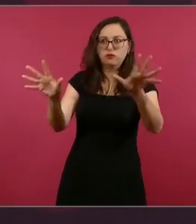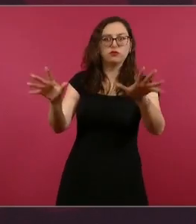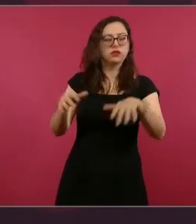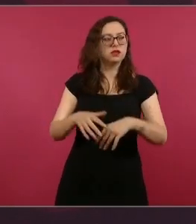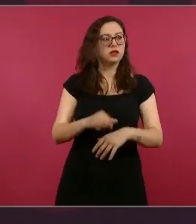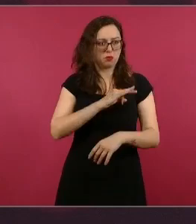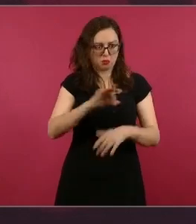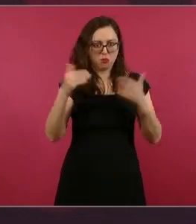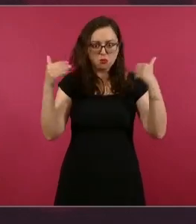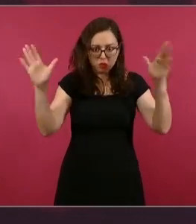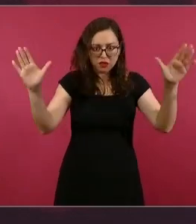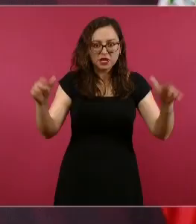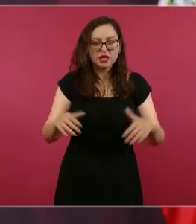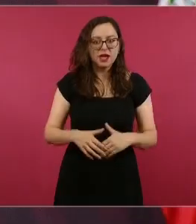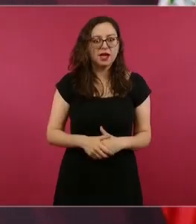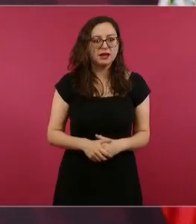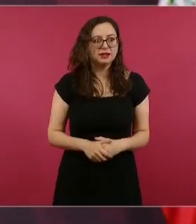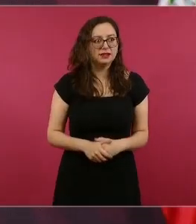fue